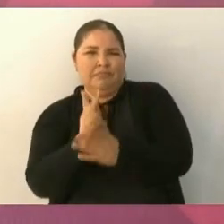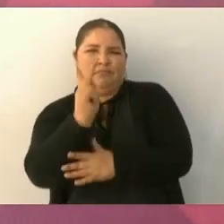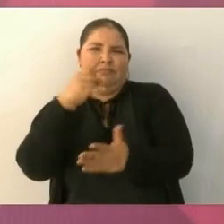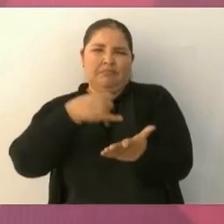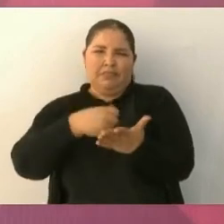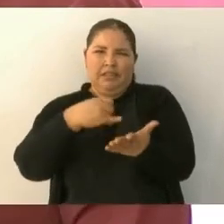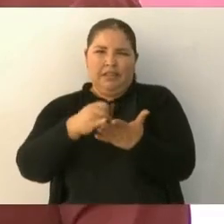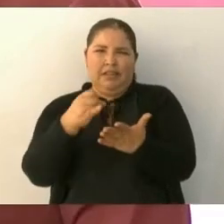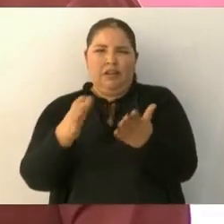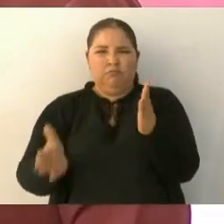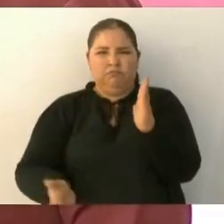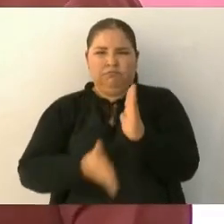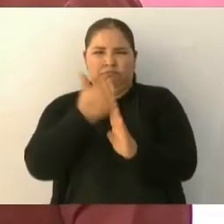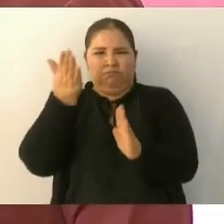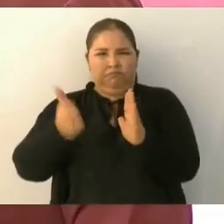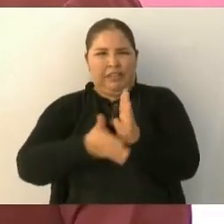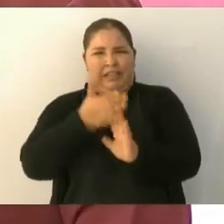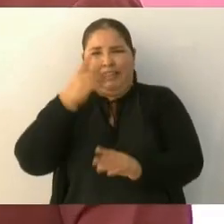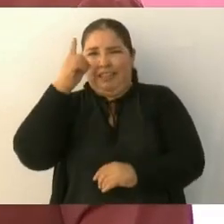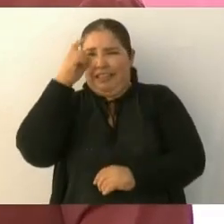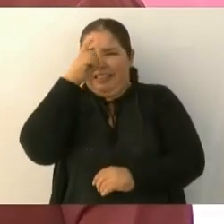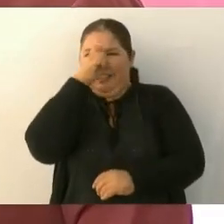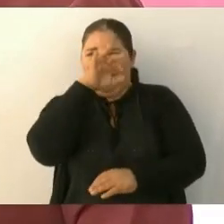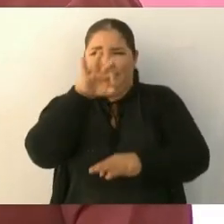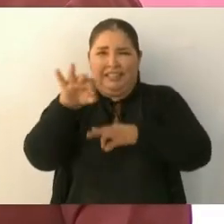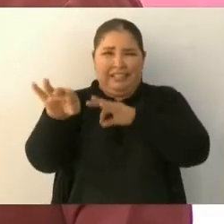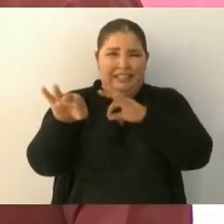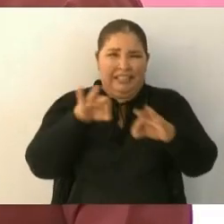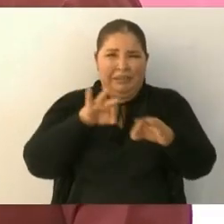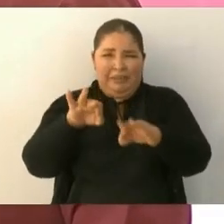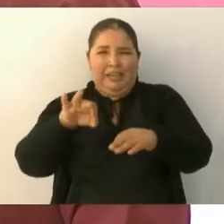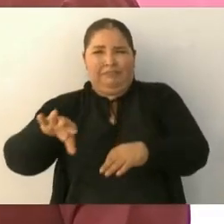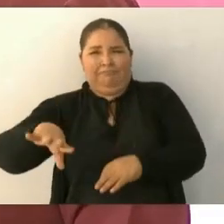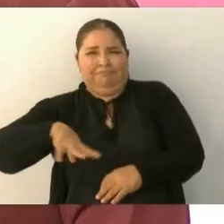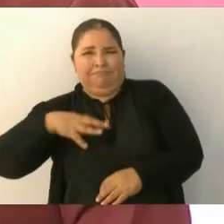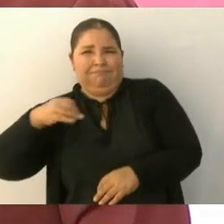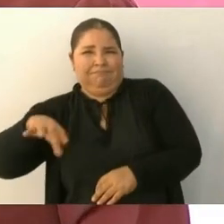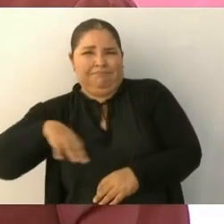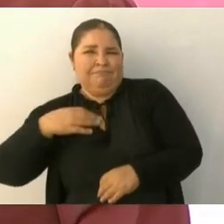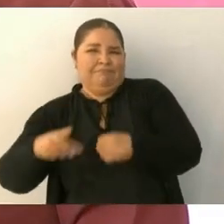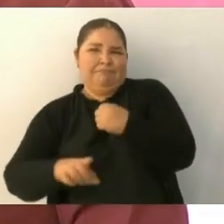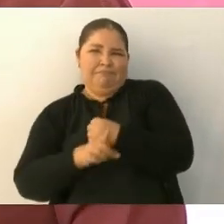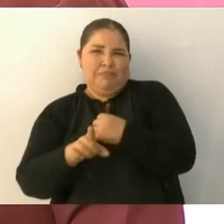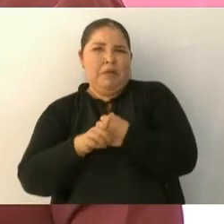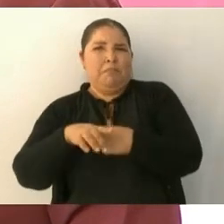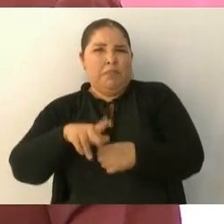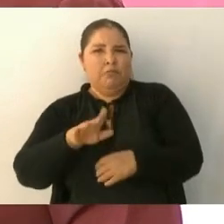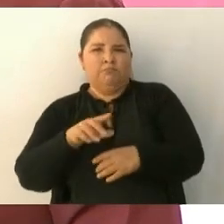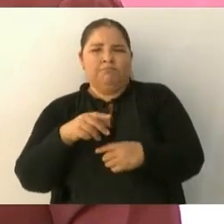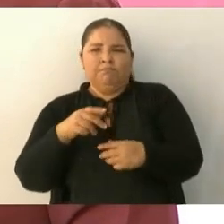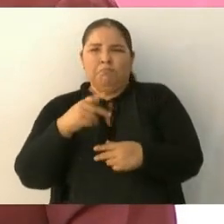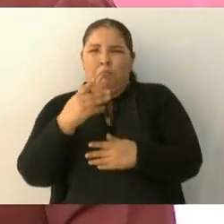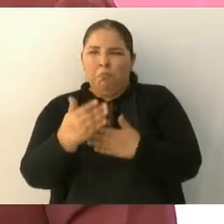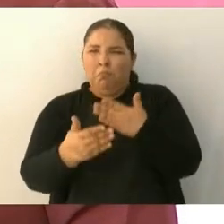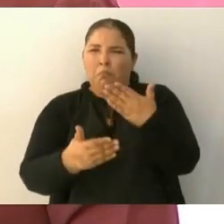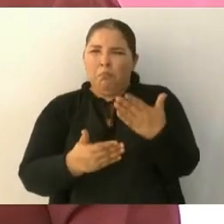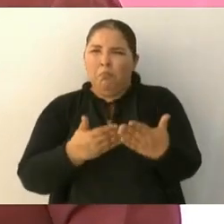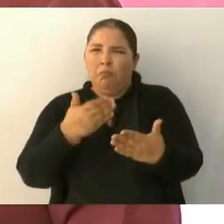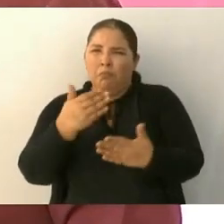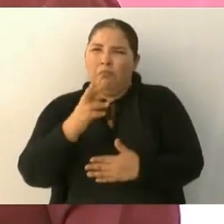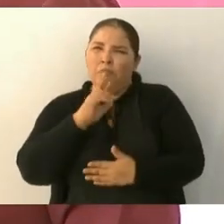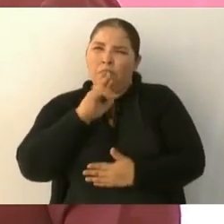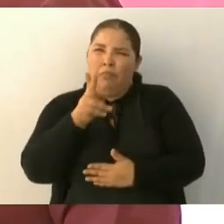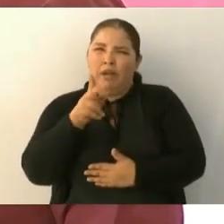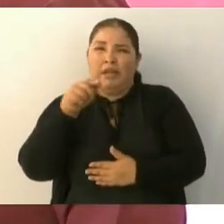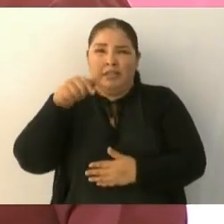Su construcción representó un gran reto por muchos factores físicos y respondió satisfactoriamente ante este desafío.